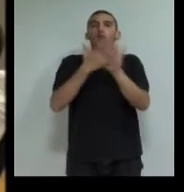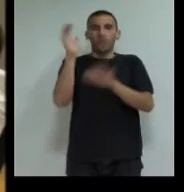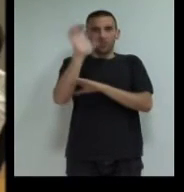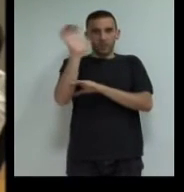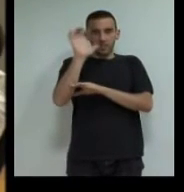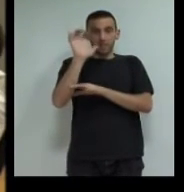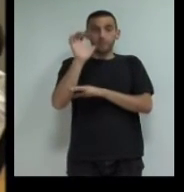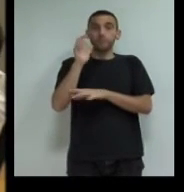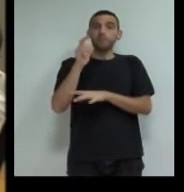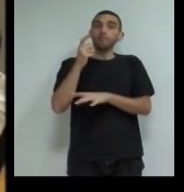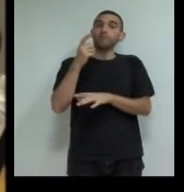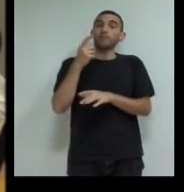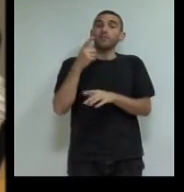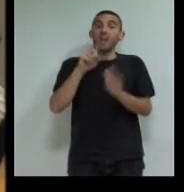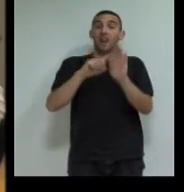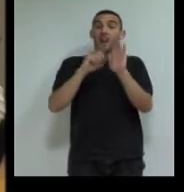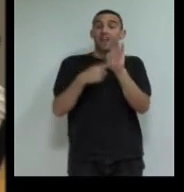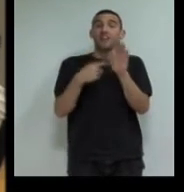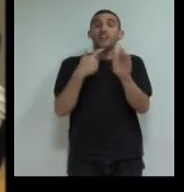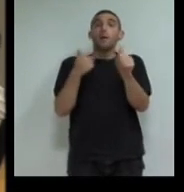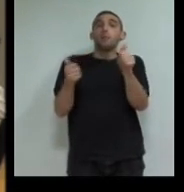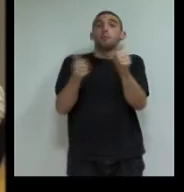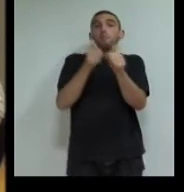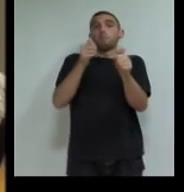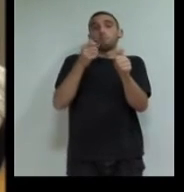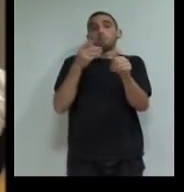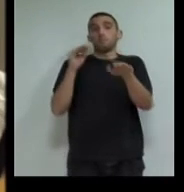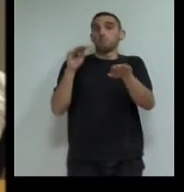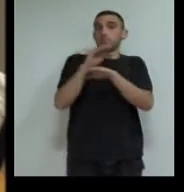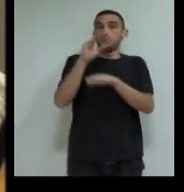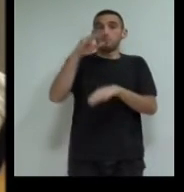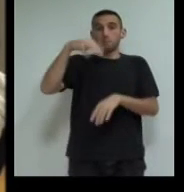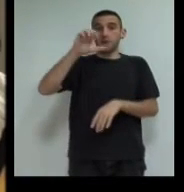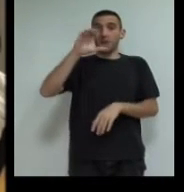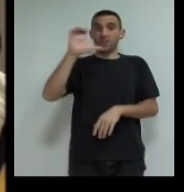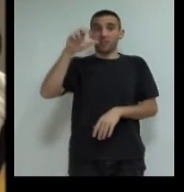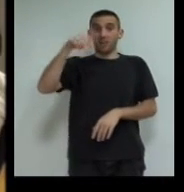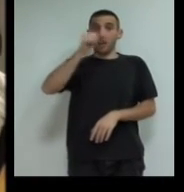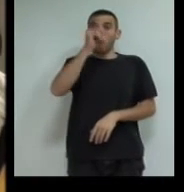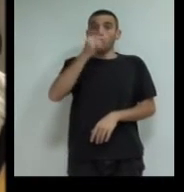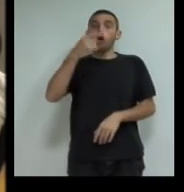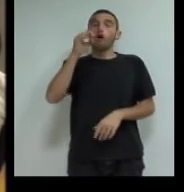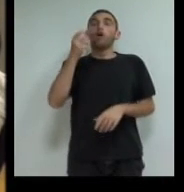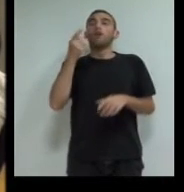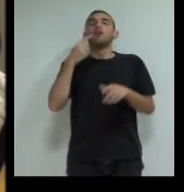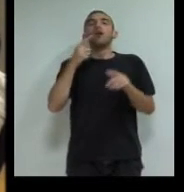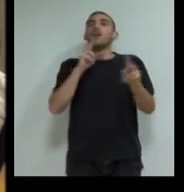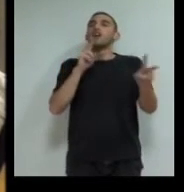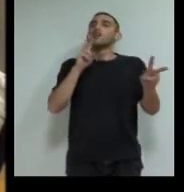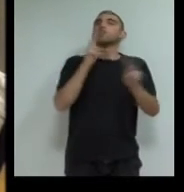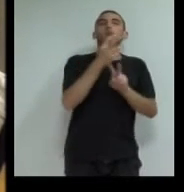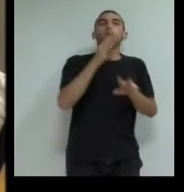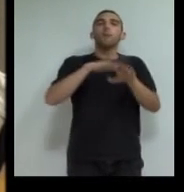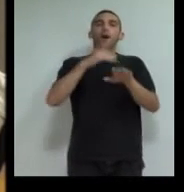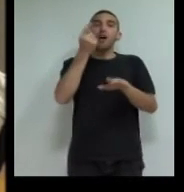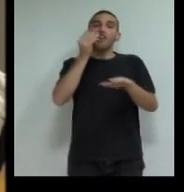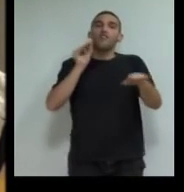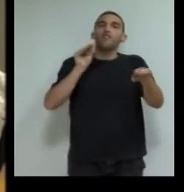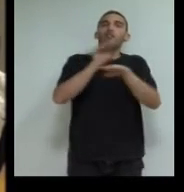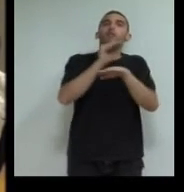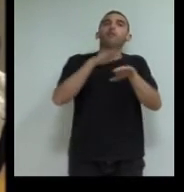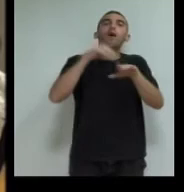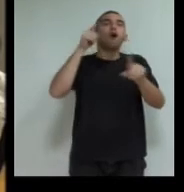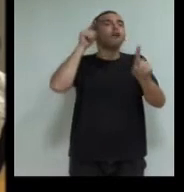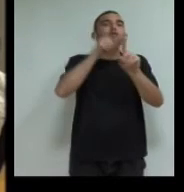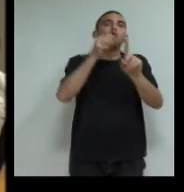mecenazgo se quiere que dé respuesta a muchos de los temas de financiación de la cultura en